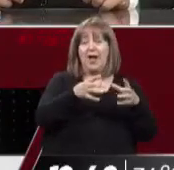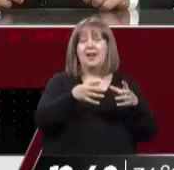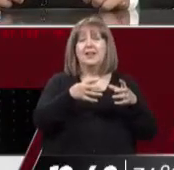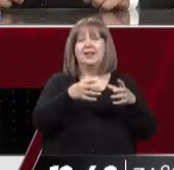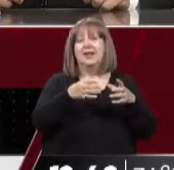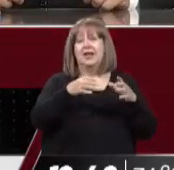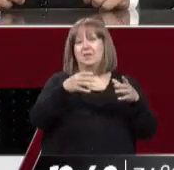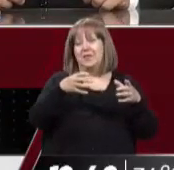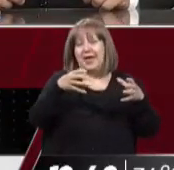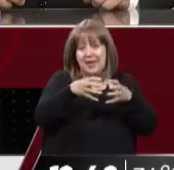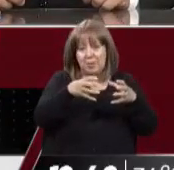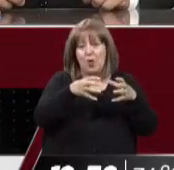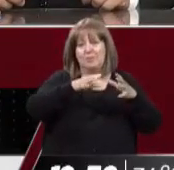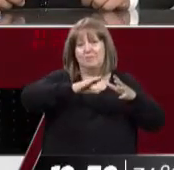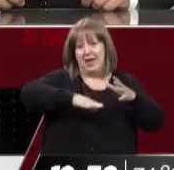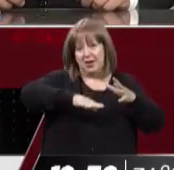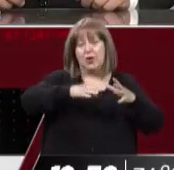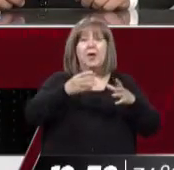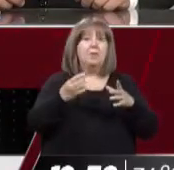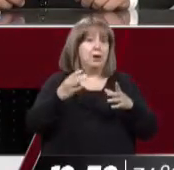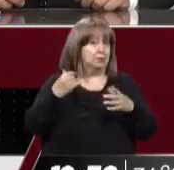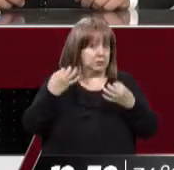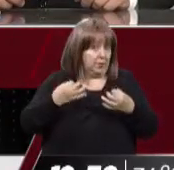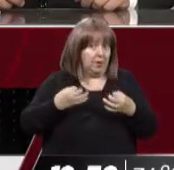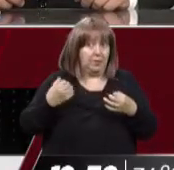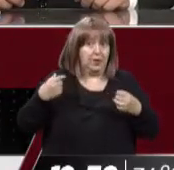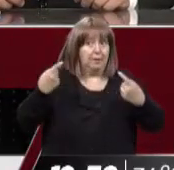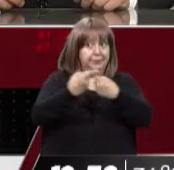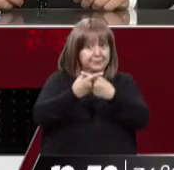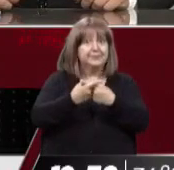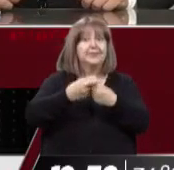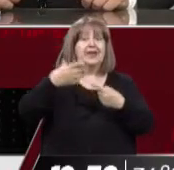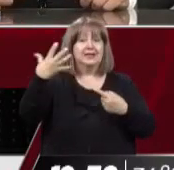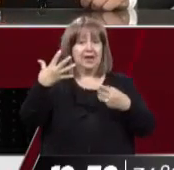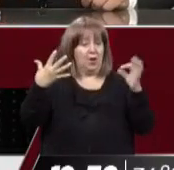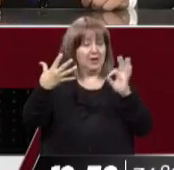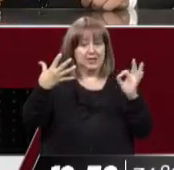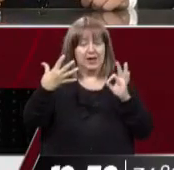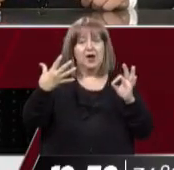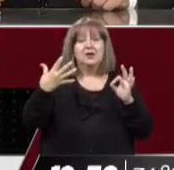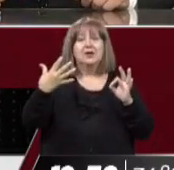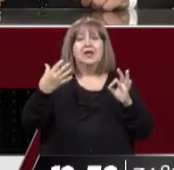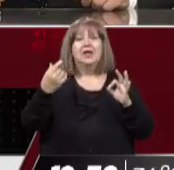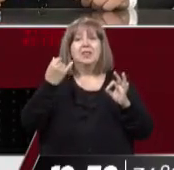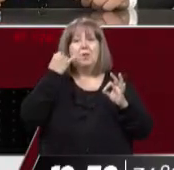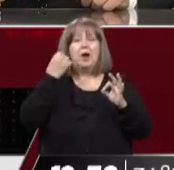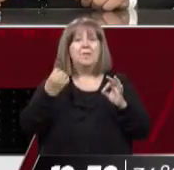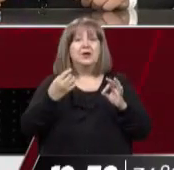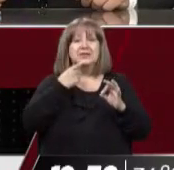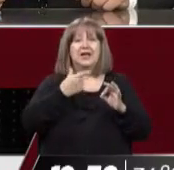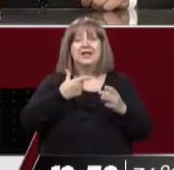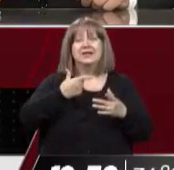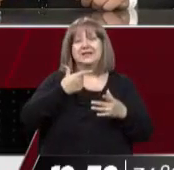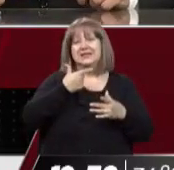línea. ¿Cómo tenía que ganar la Argentina? Así, 5-0, como le ganó. Y levantó el pie del acelerador para cuidar algunas piezas. Porque escuchen a